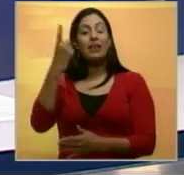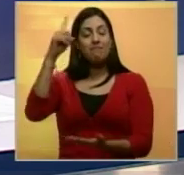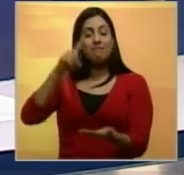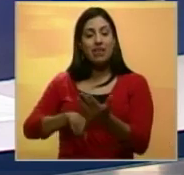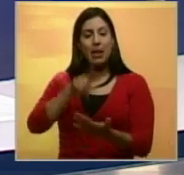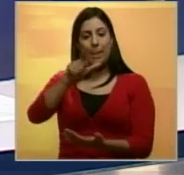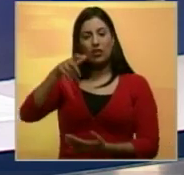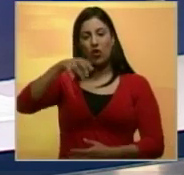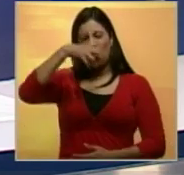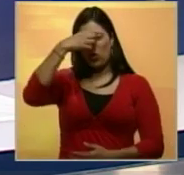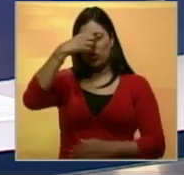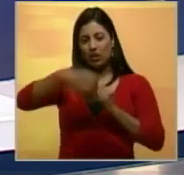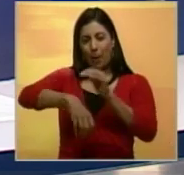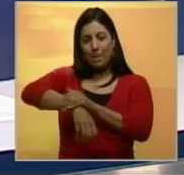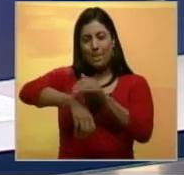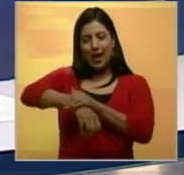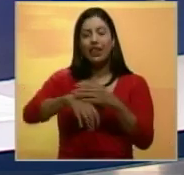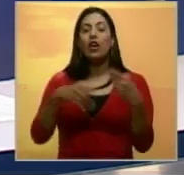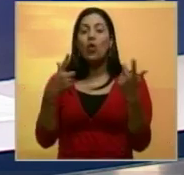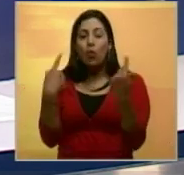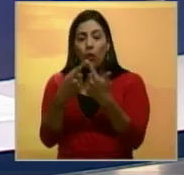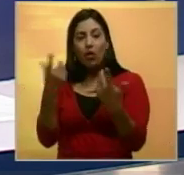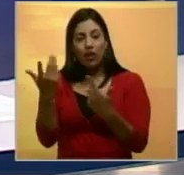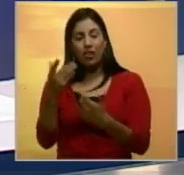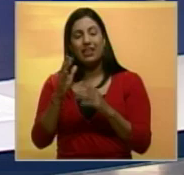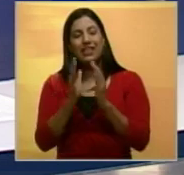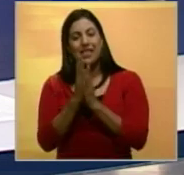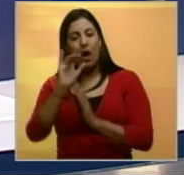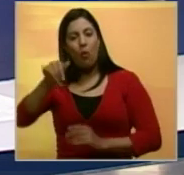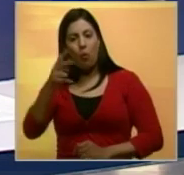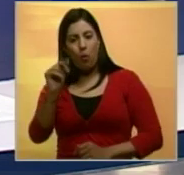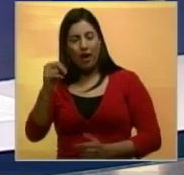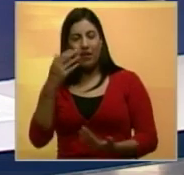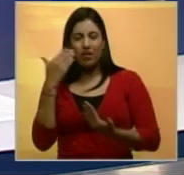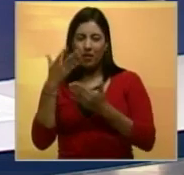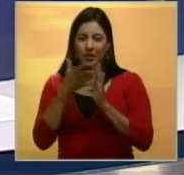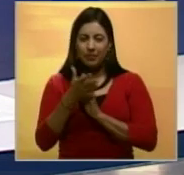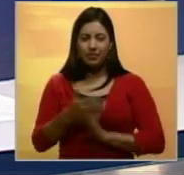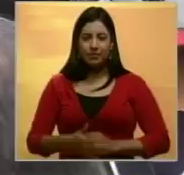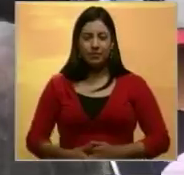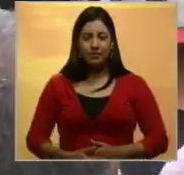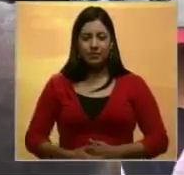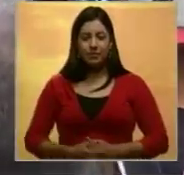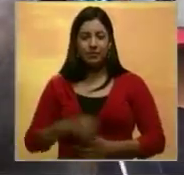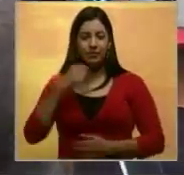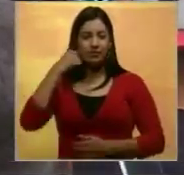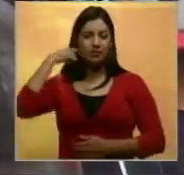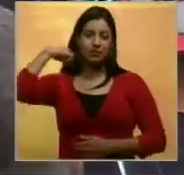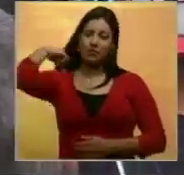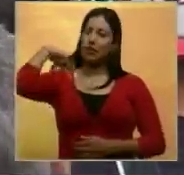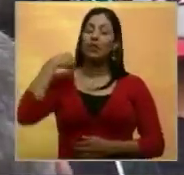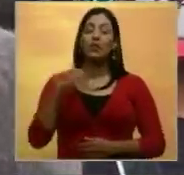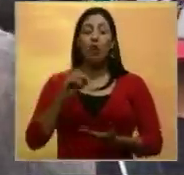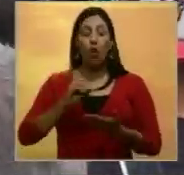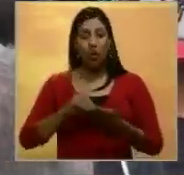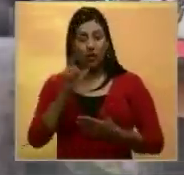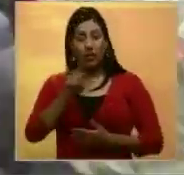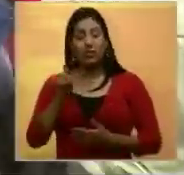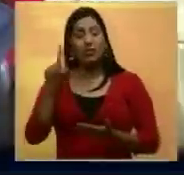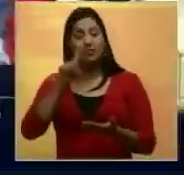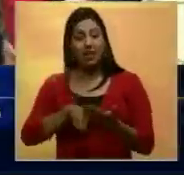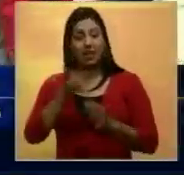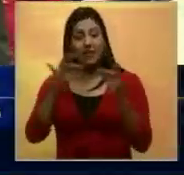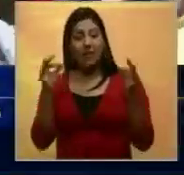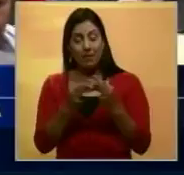a los habitantes del sector Puerta Negra en la parroquia San Juan. Liz Flores estuvo allí y nos informa. Otra vez, miles de familias de las